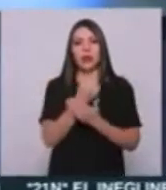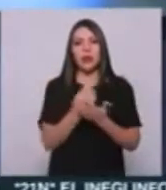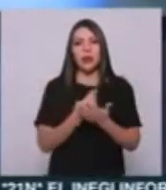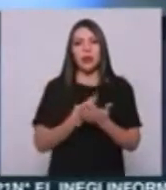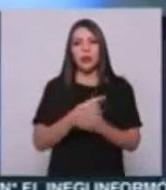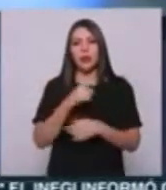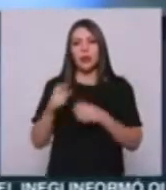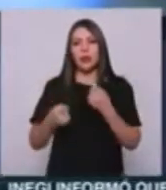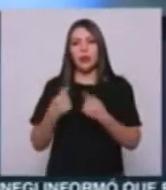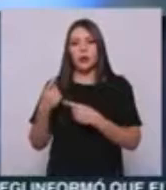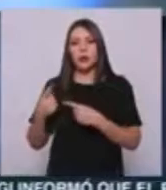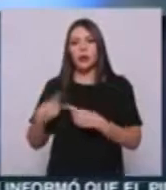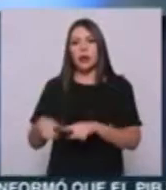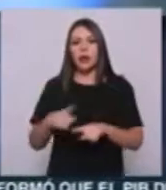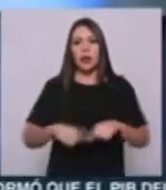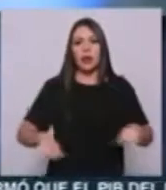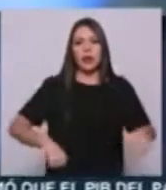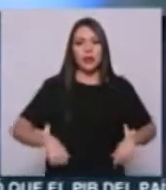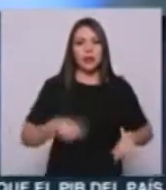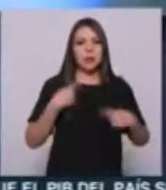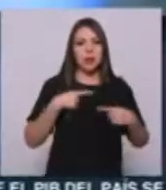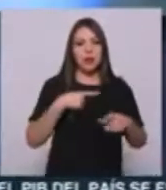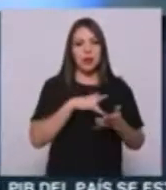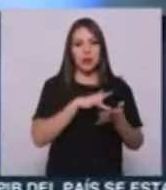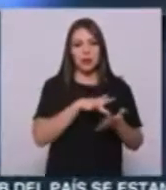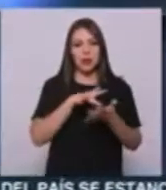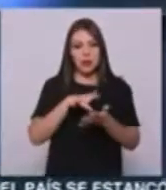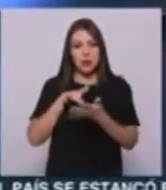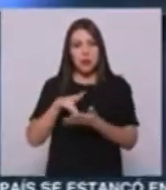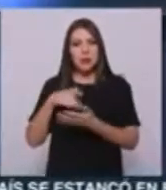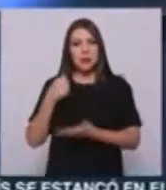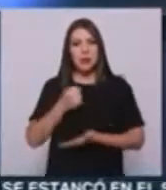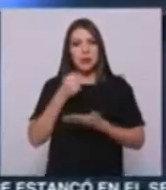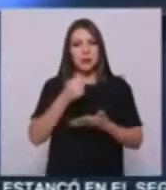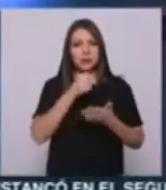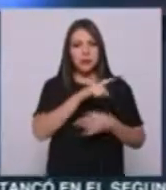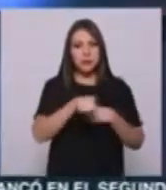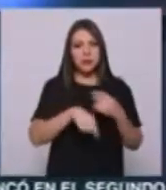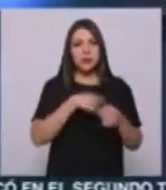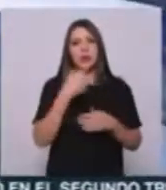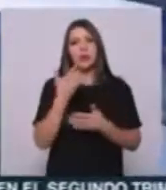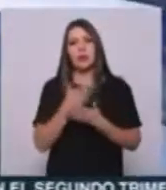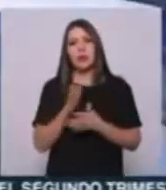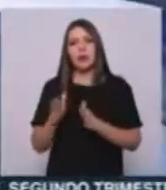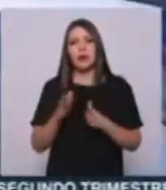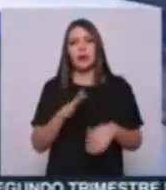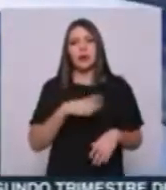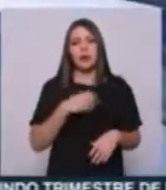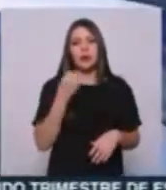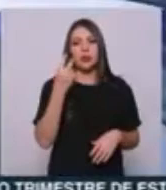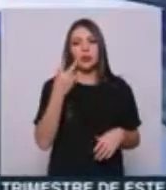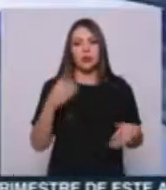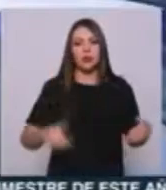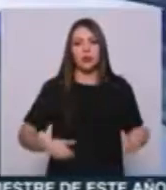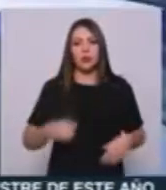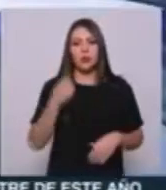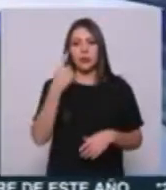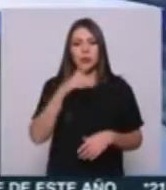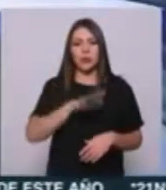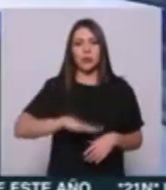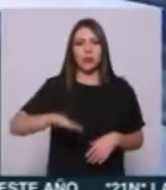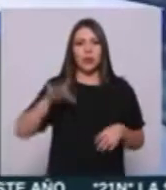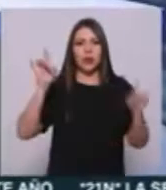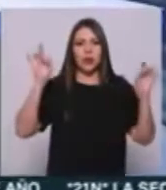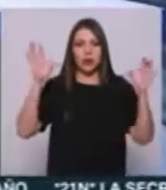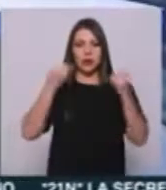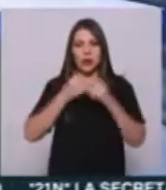patrocinadores, algunas activaciones por ahí, y también vamos a tener algunos elencos. Vamos a tener 2 escenarios, uno en el Ángel de la